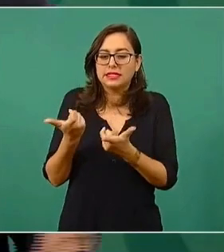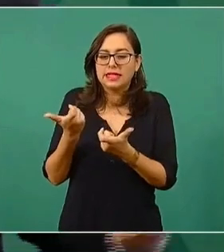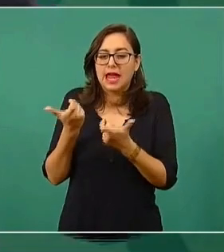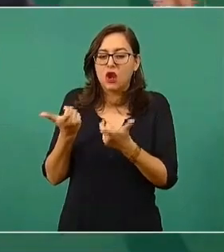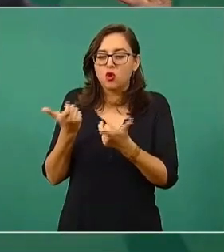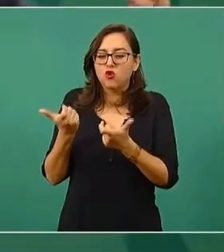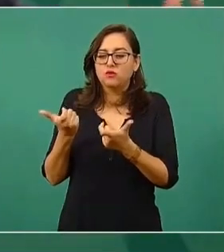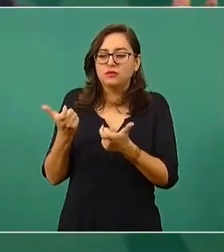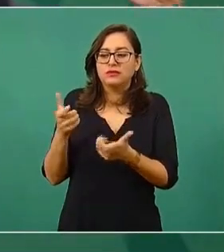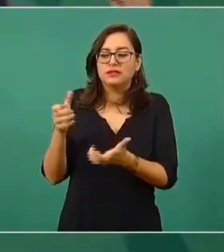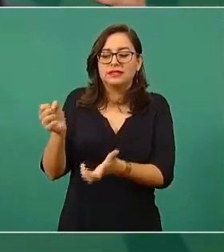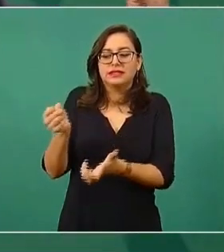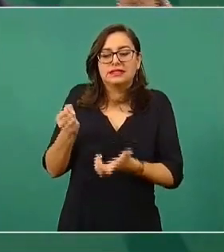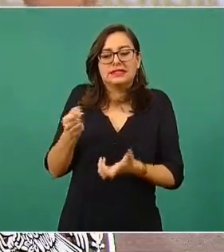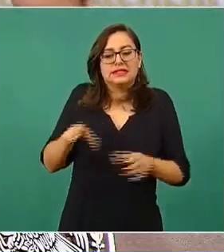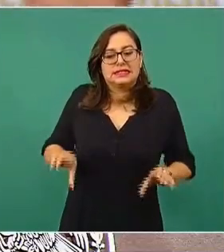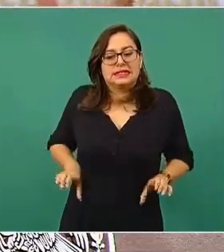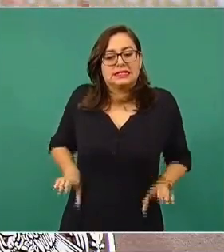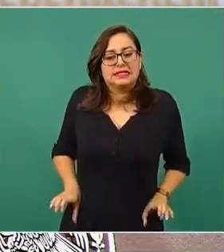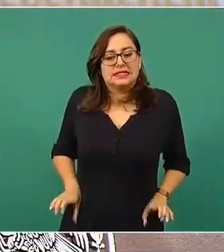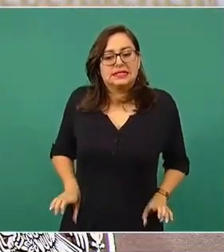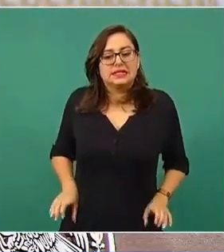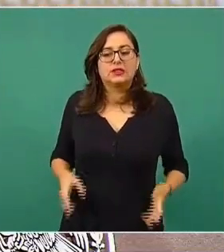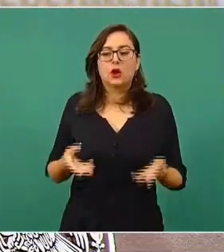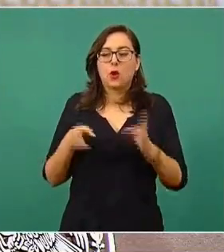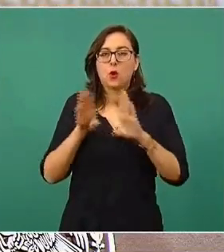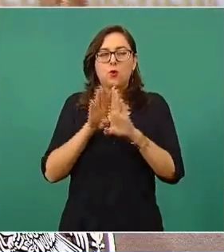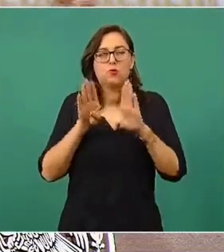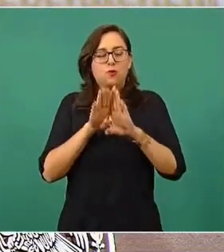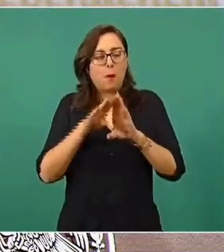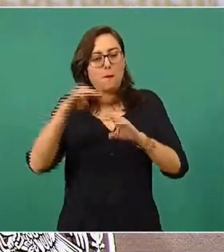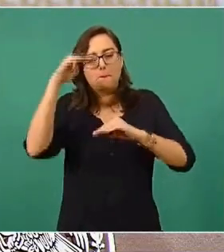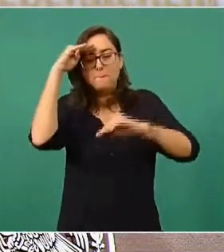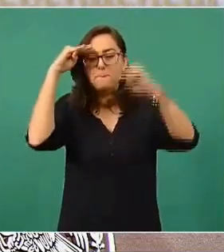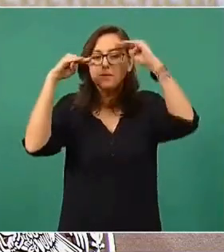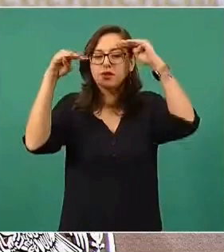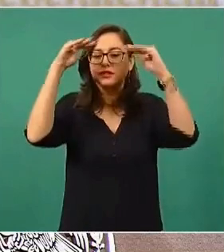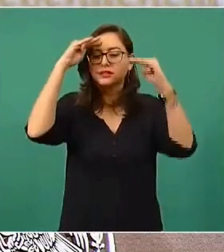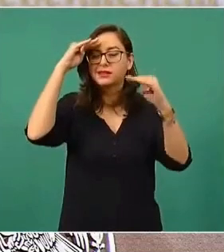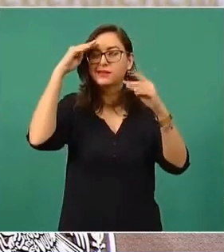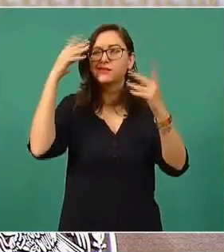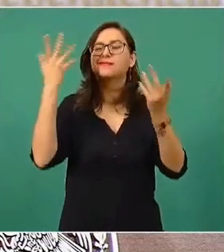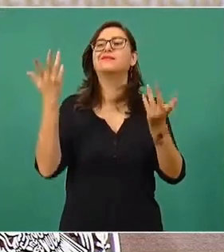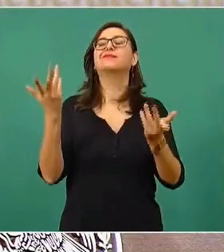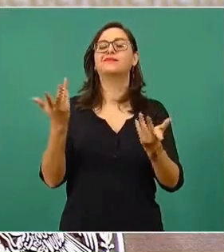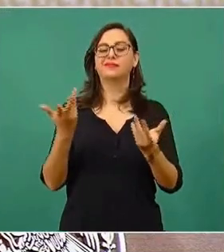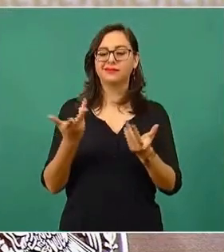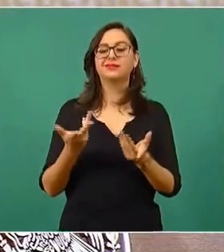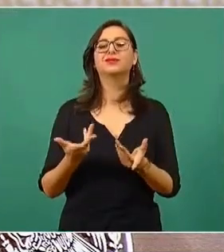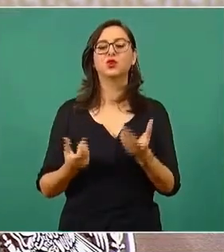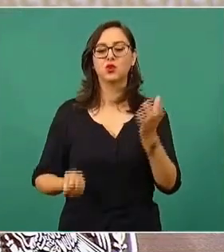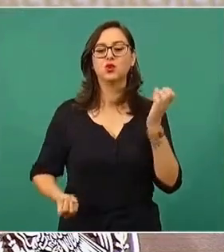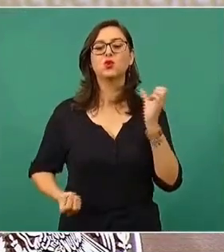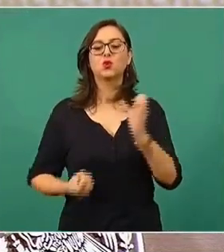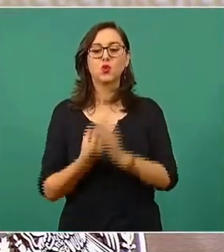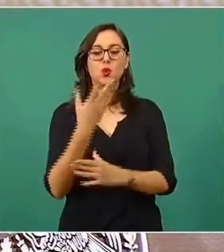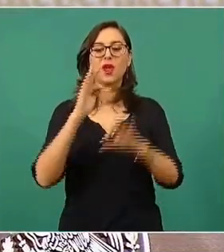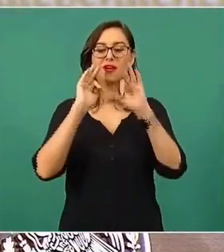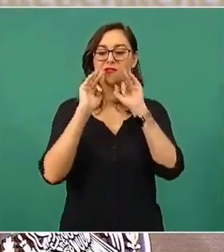fueron alentando, ¿sí?, una serie de políticas